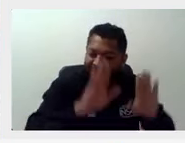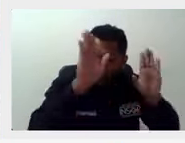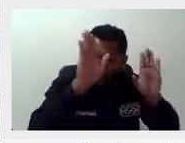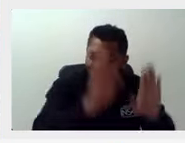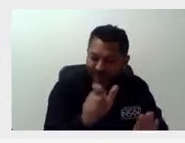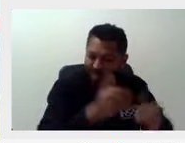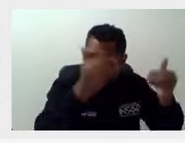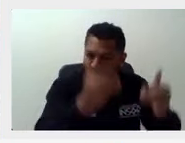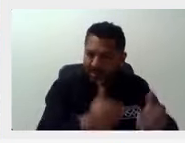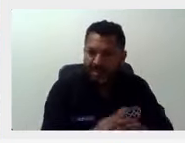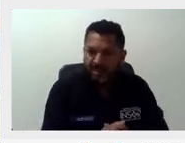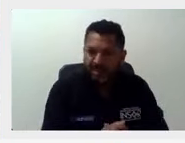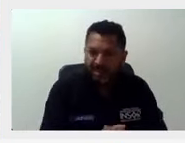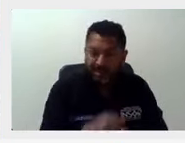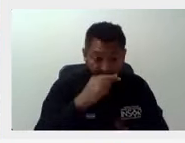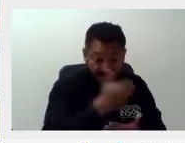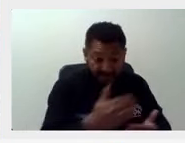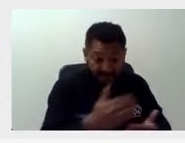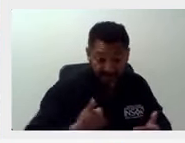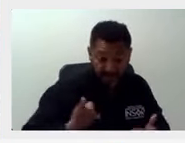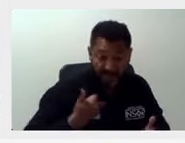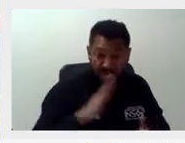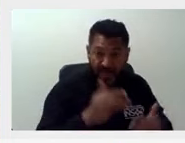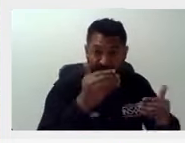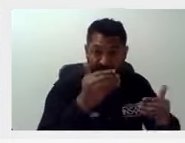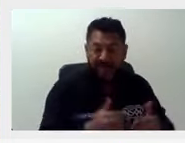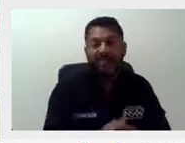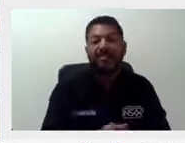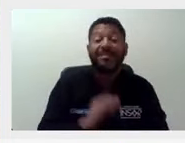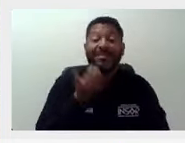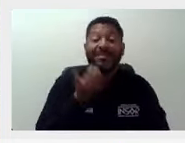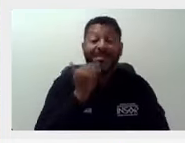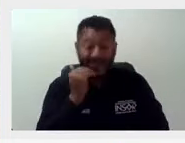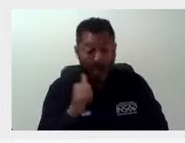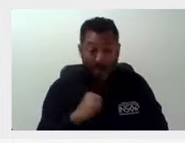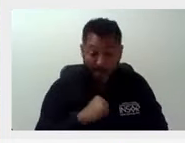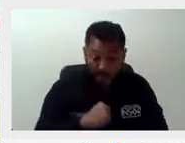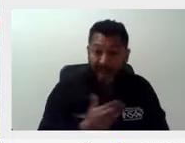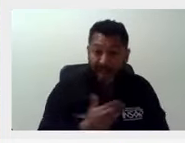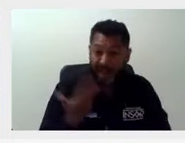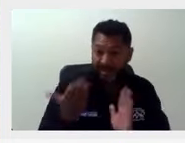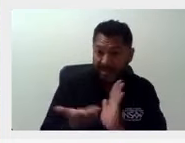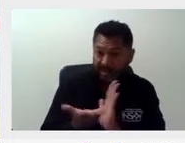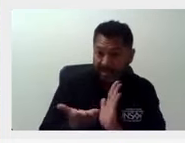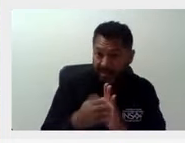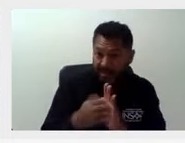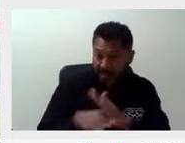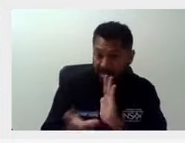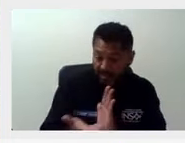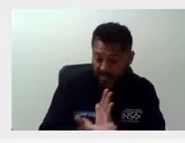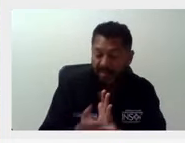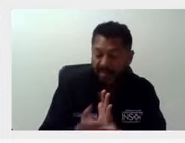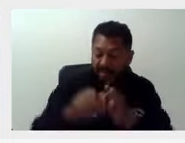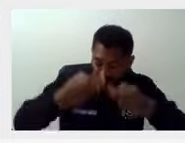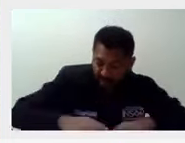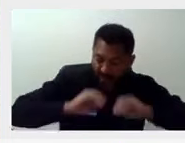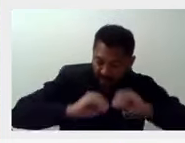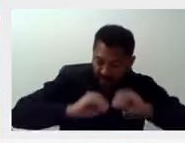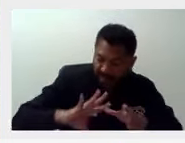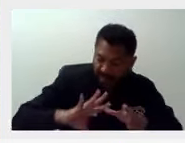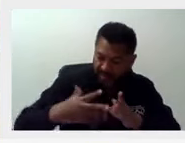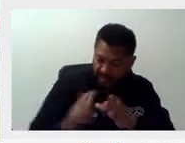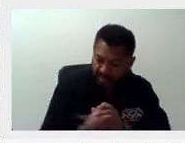niños, niñas y jóvenes con discapacidad. Uno, si está escolarizado, o sea, en el sentido de educación formal, proceso de inclusión, sea